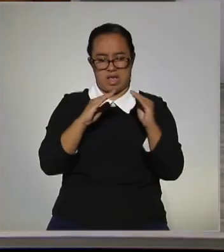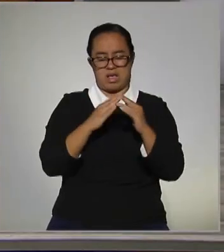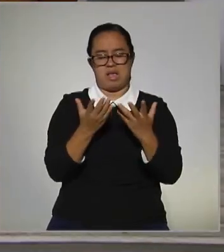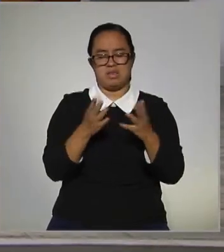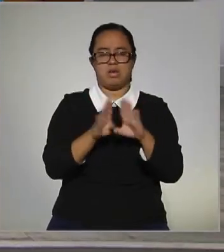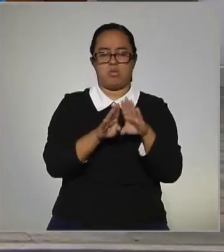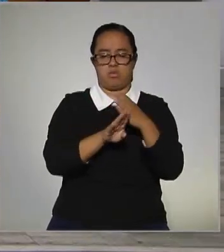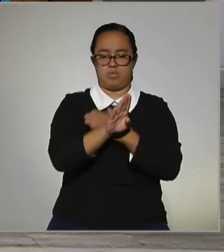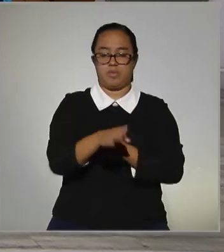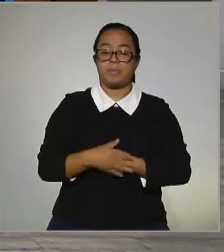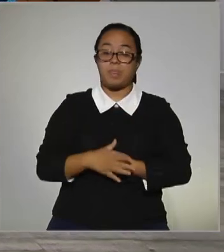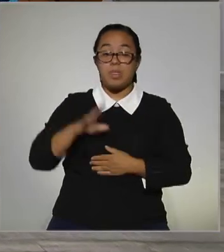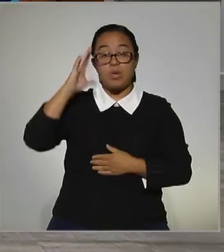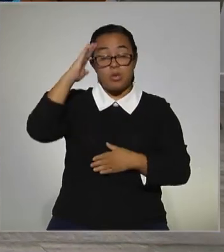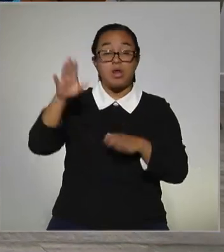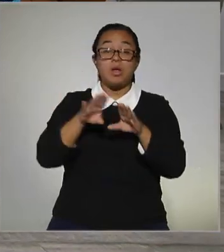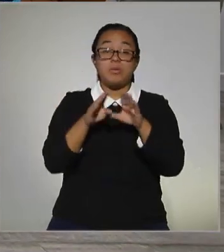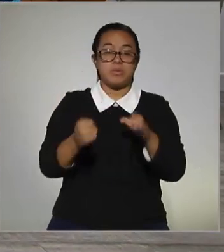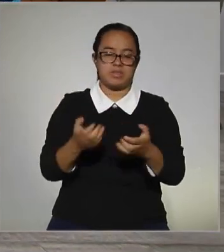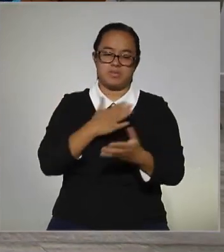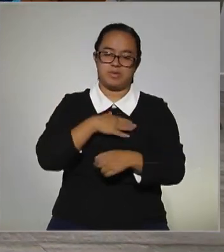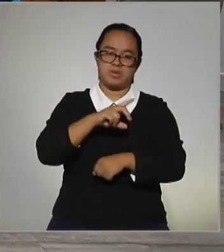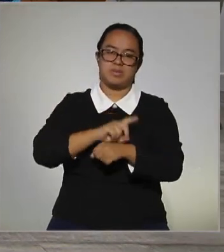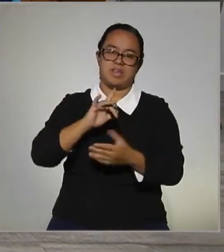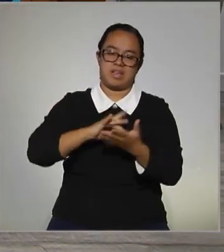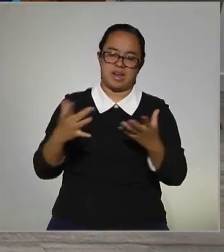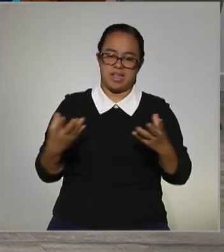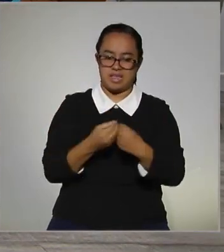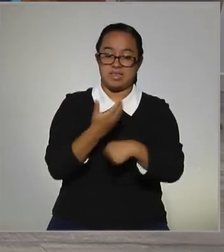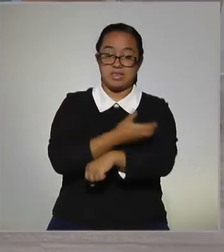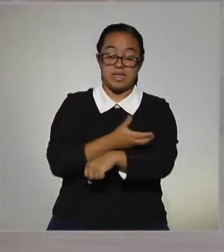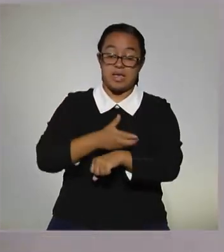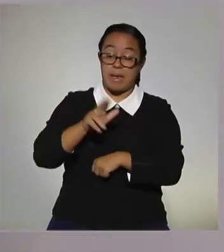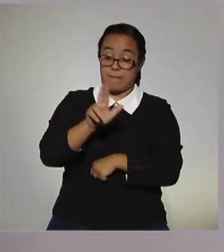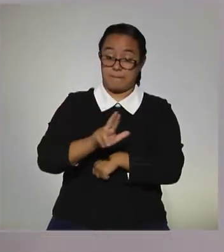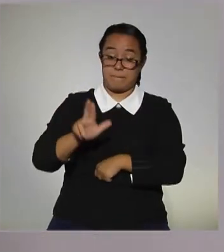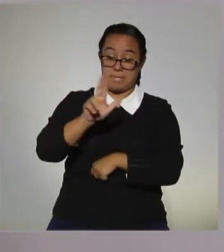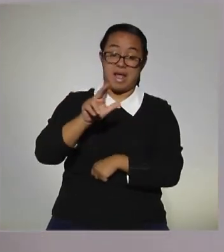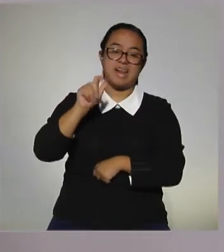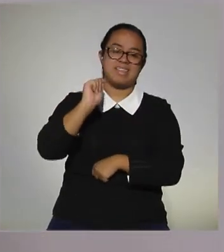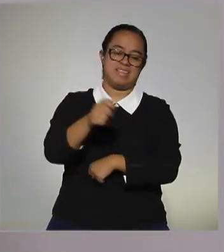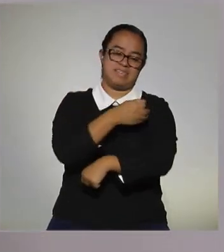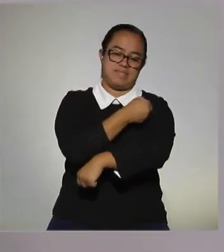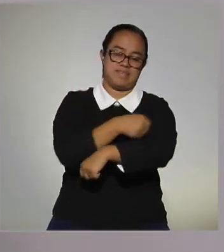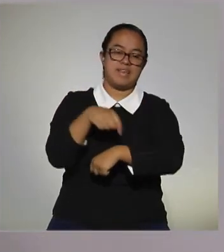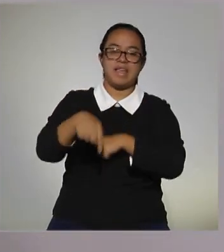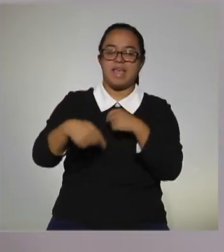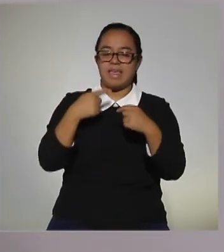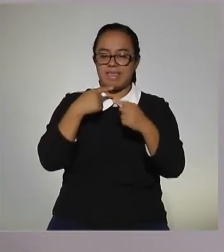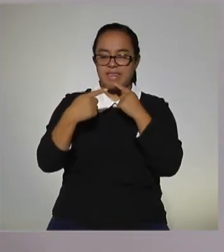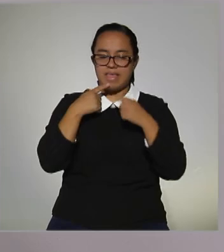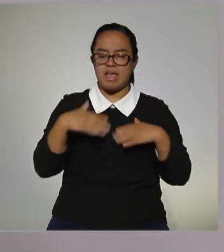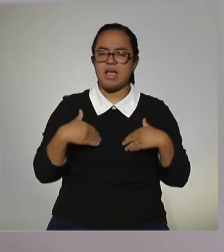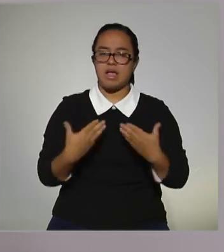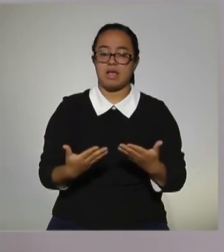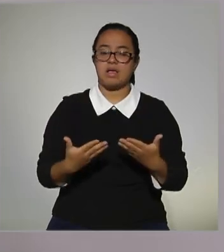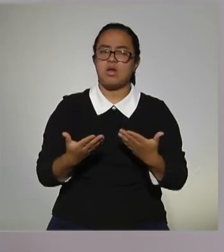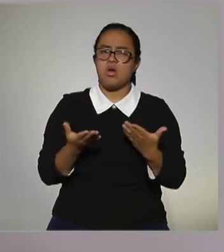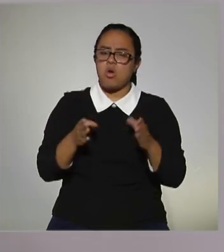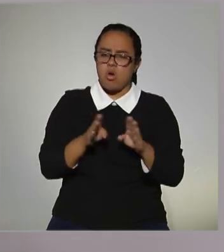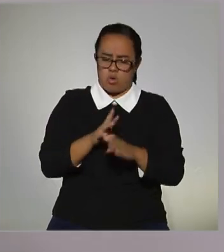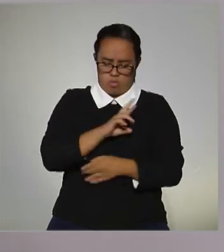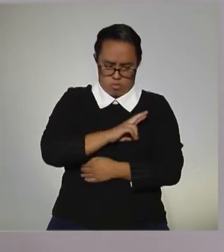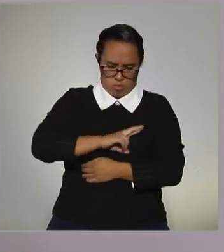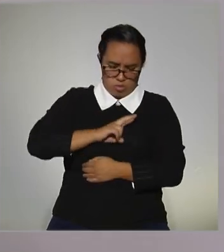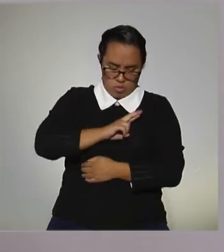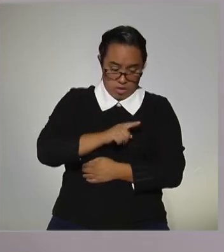¿Cómo están? Buenos días. Gracias por acompañarnos en un martes más de Familia en Diálogos en Confianza. ¿Cómo manejar el